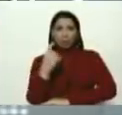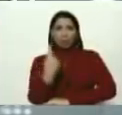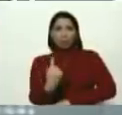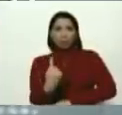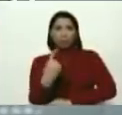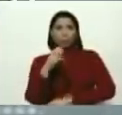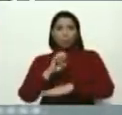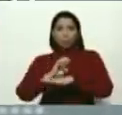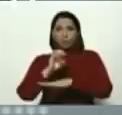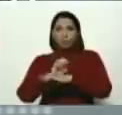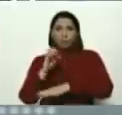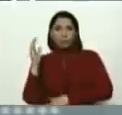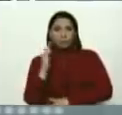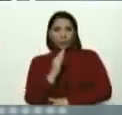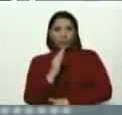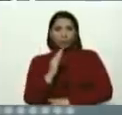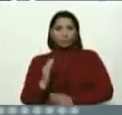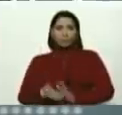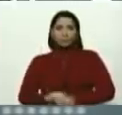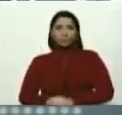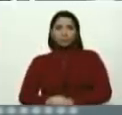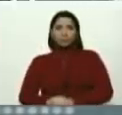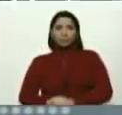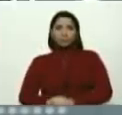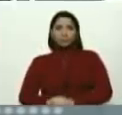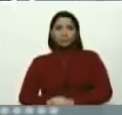de Ecuador y,